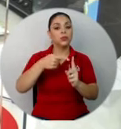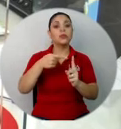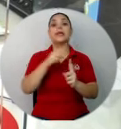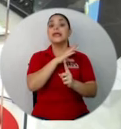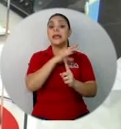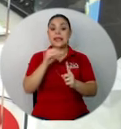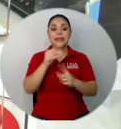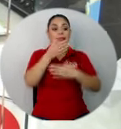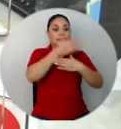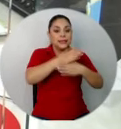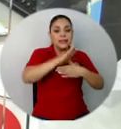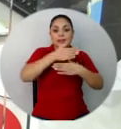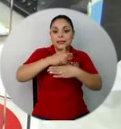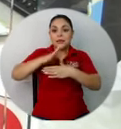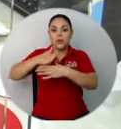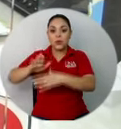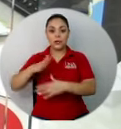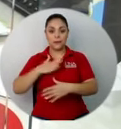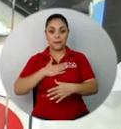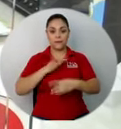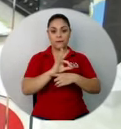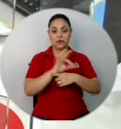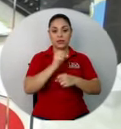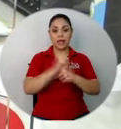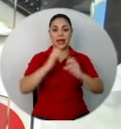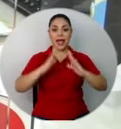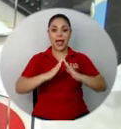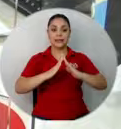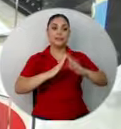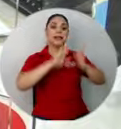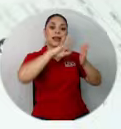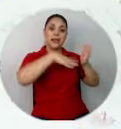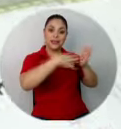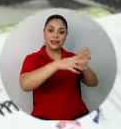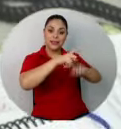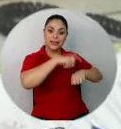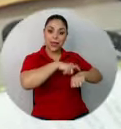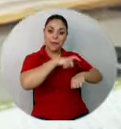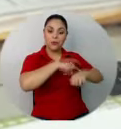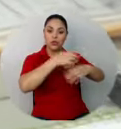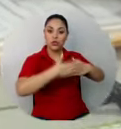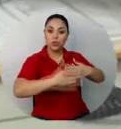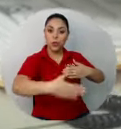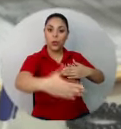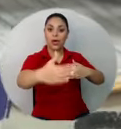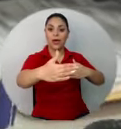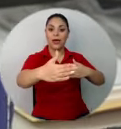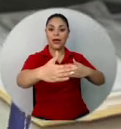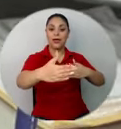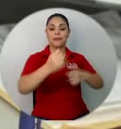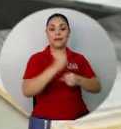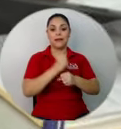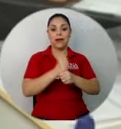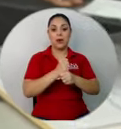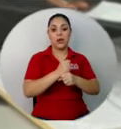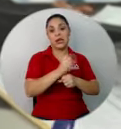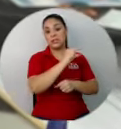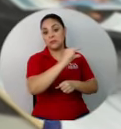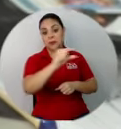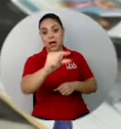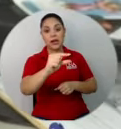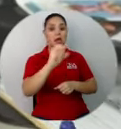y tareas en el tiempo que tenemos disponible de nuestra jornada laboral, ya sea durante el día o a lo largo de la semana, a lo largo del